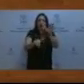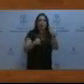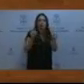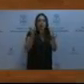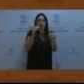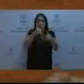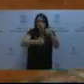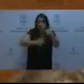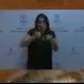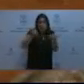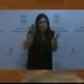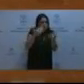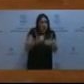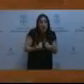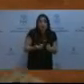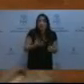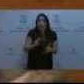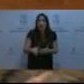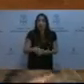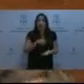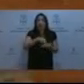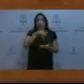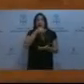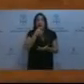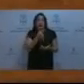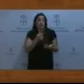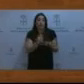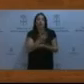las oposiciones. Vamos, que todo va bien.